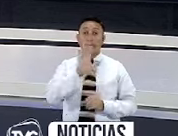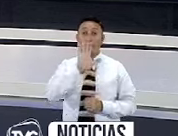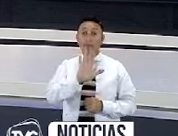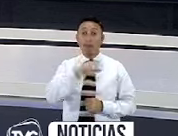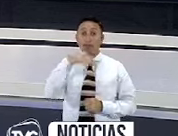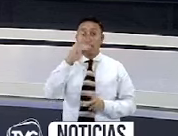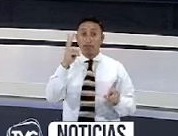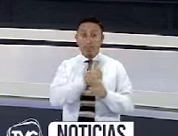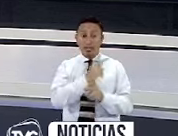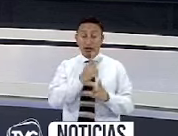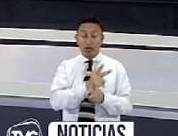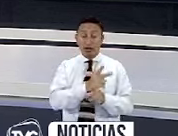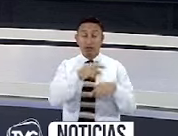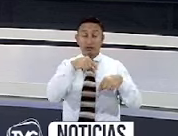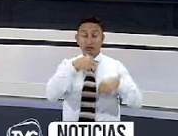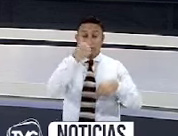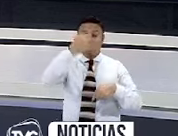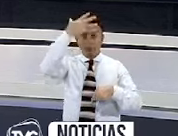de la provincia Sáchila.